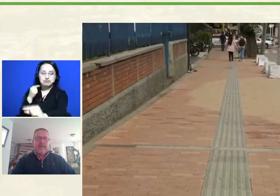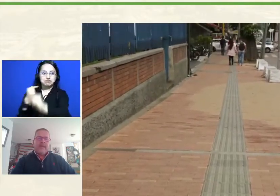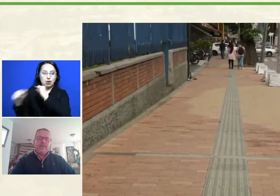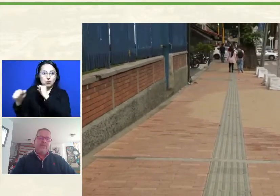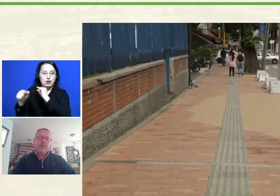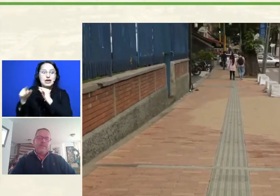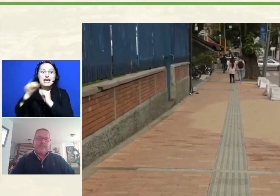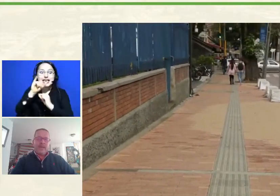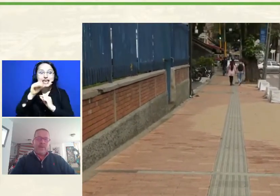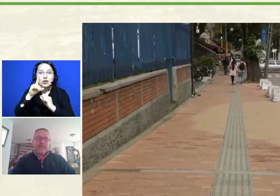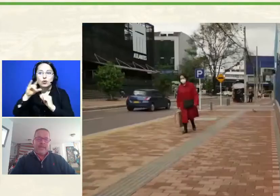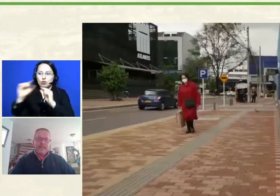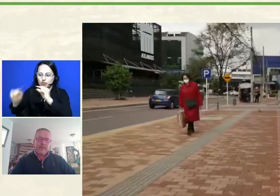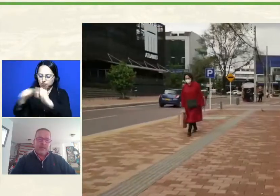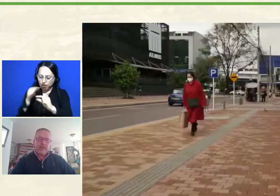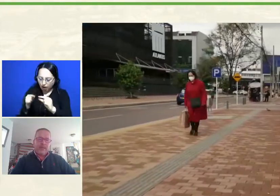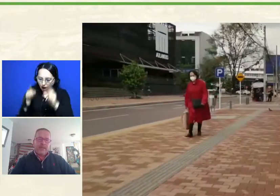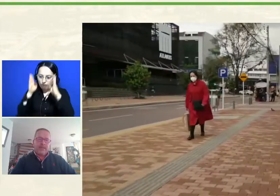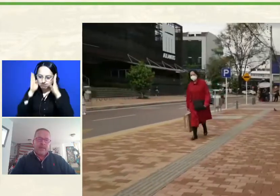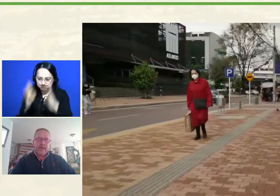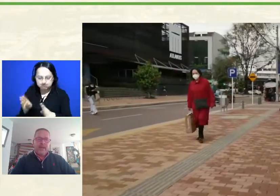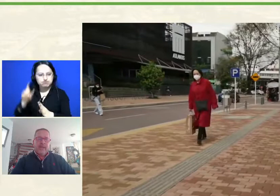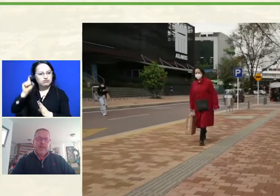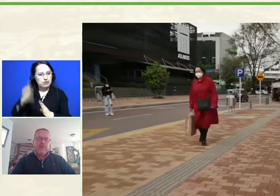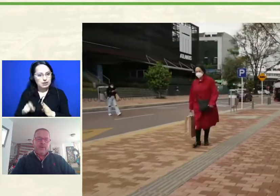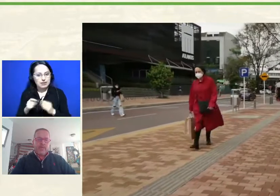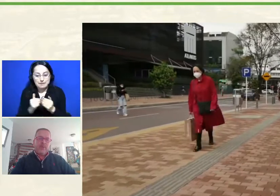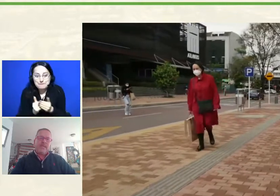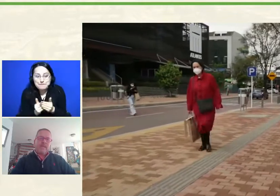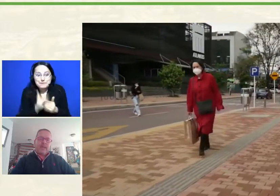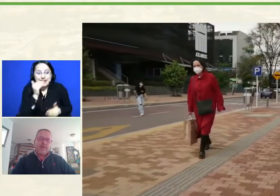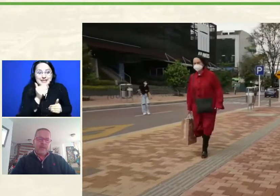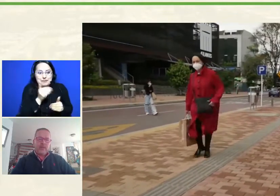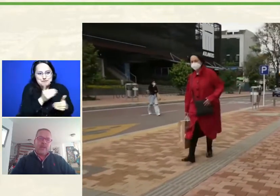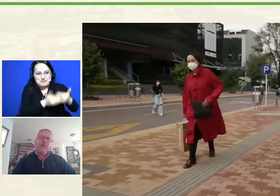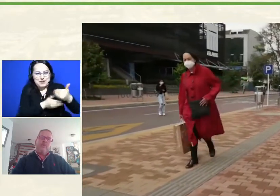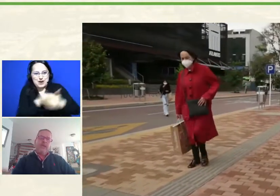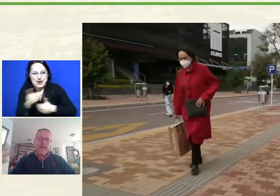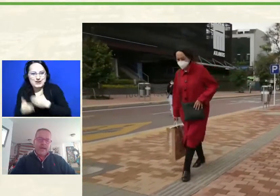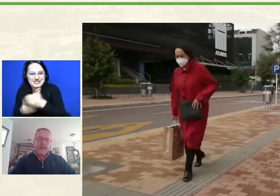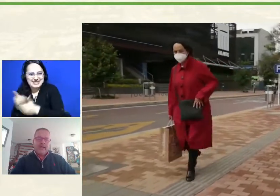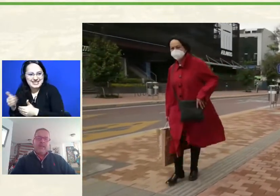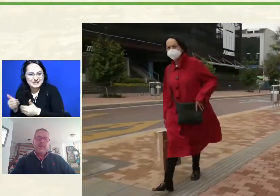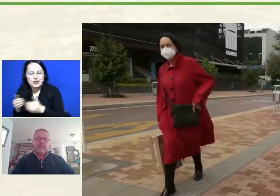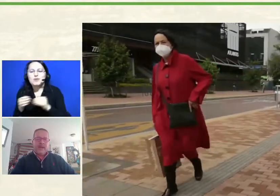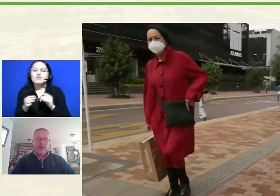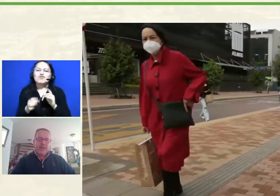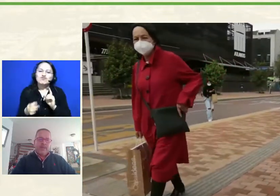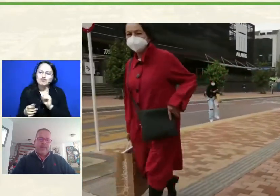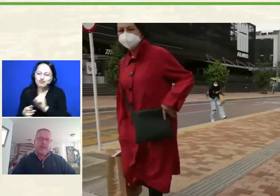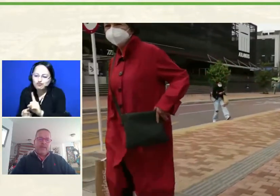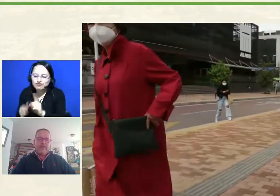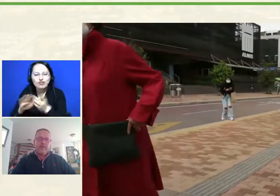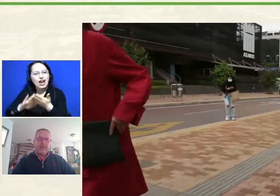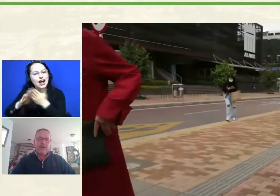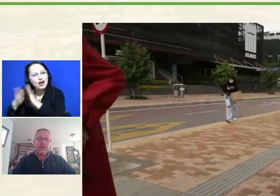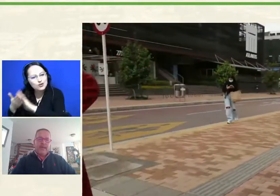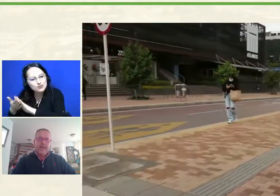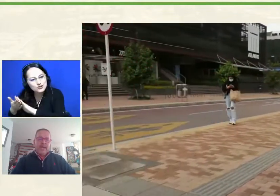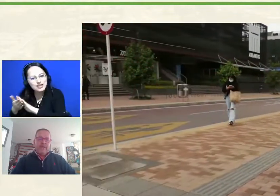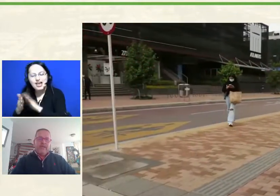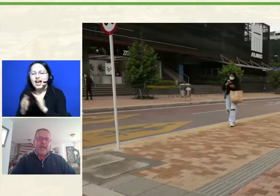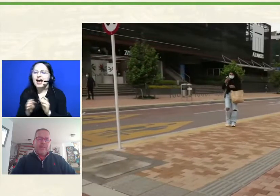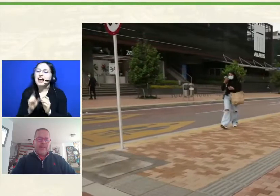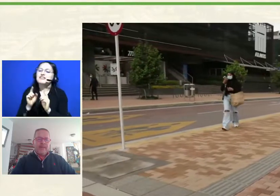atender y es donde empezamos y en ese momento se activa el proceso de acercamiento con la comunidad, de empezar a complementar la